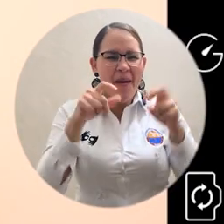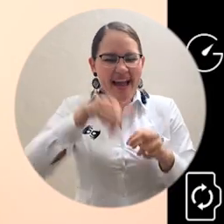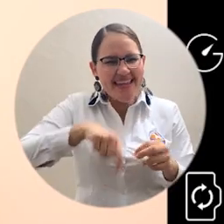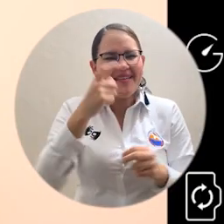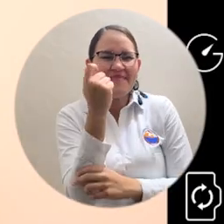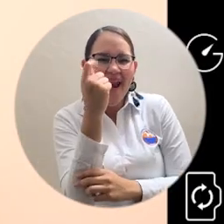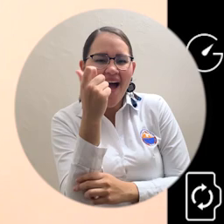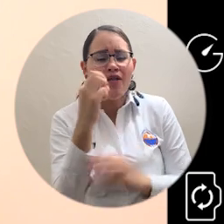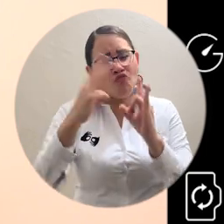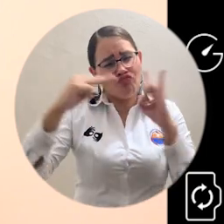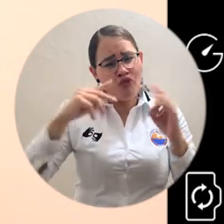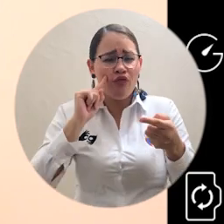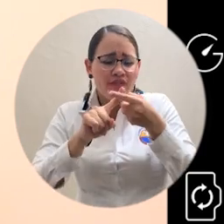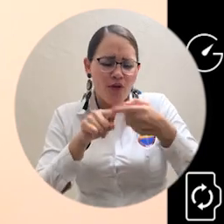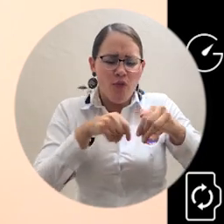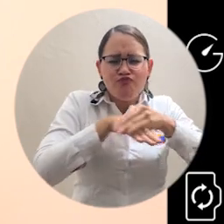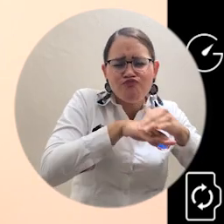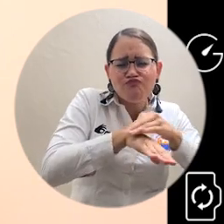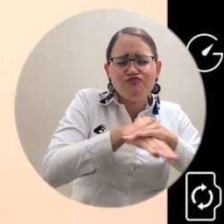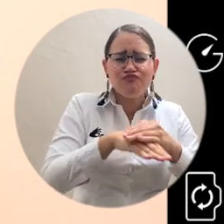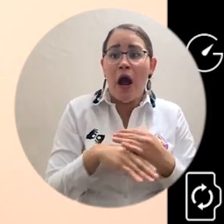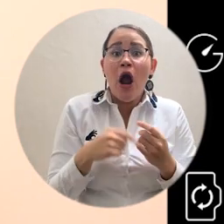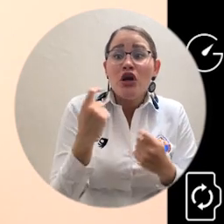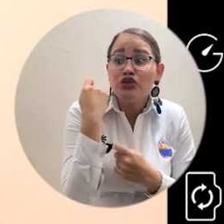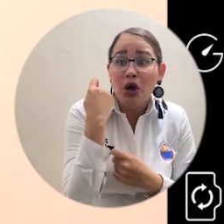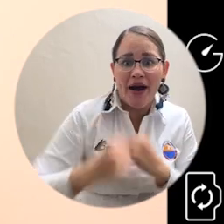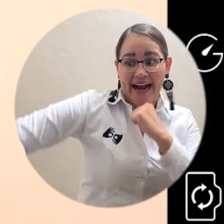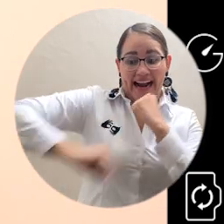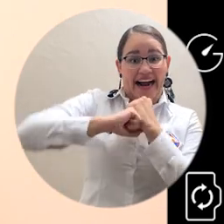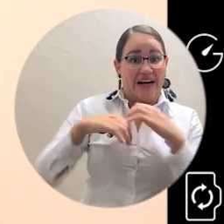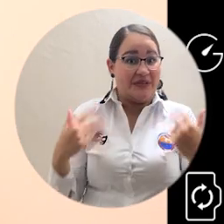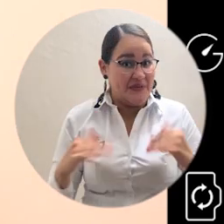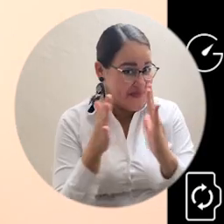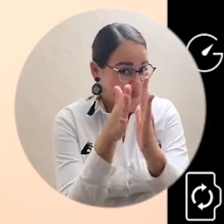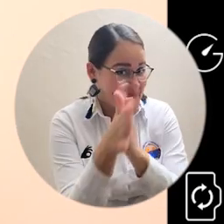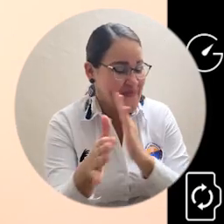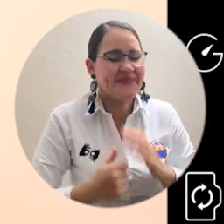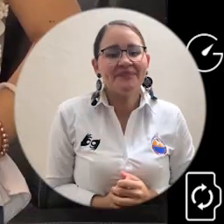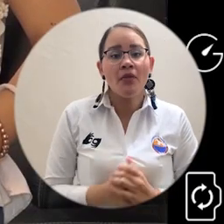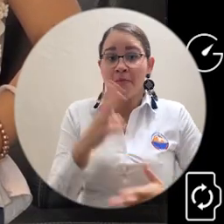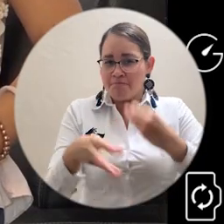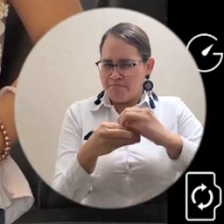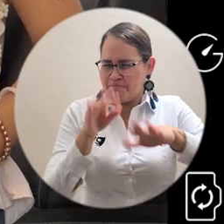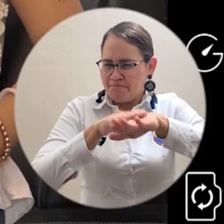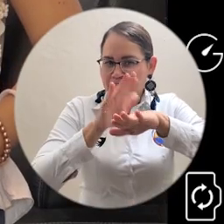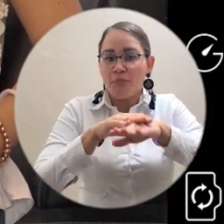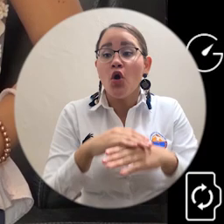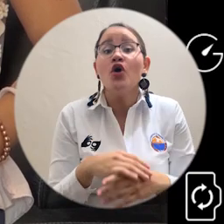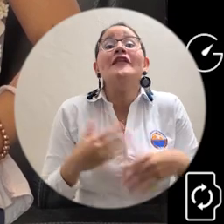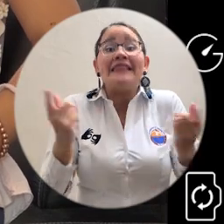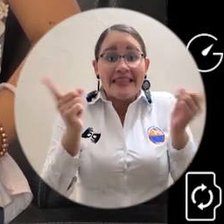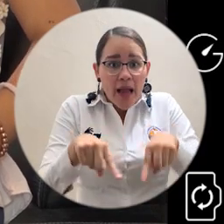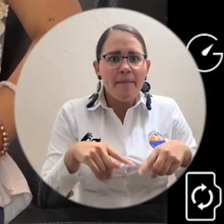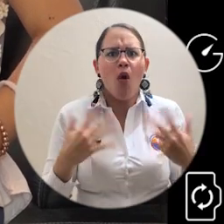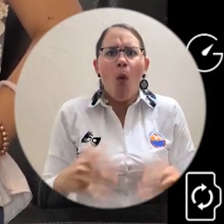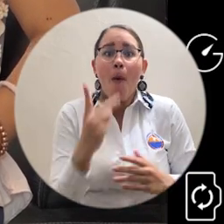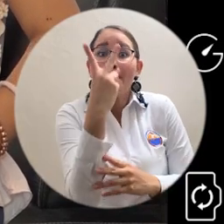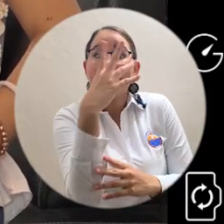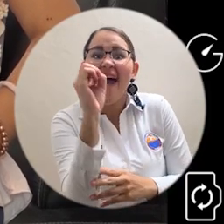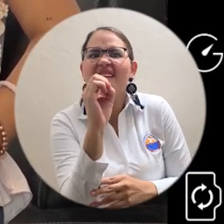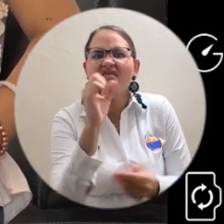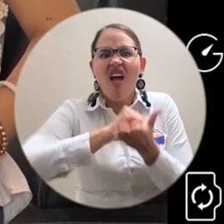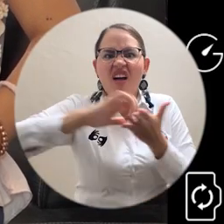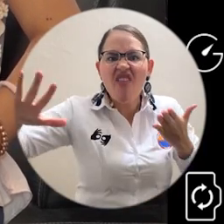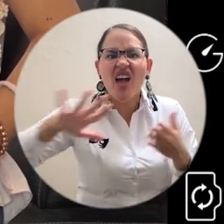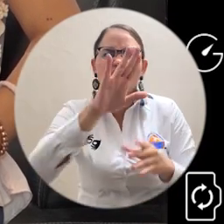cómo avanza el Fondo de Solidaridad de Unimagdalena con su más reciente apoyo económico. Les contaremos además de la apertura de